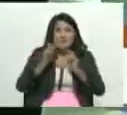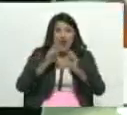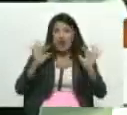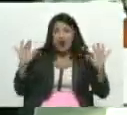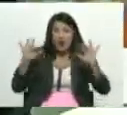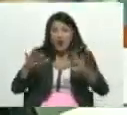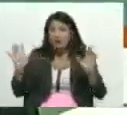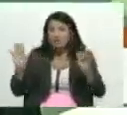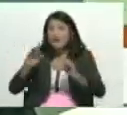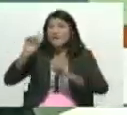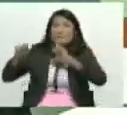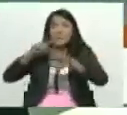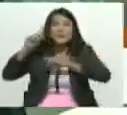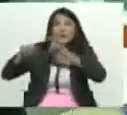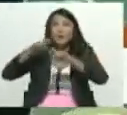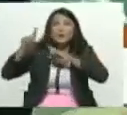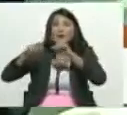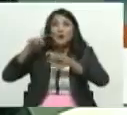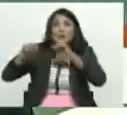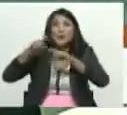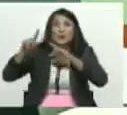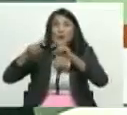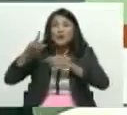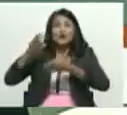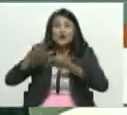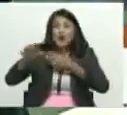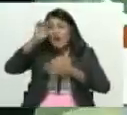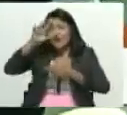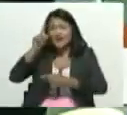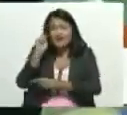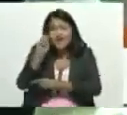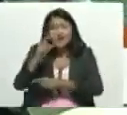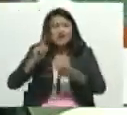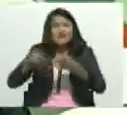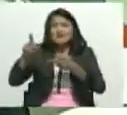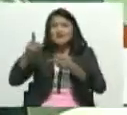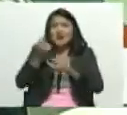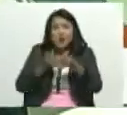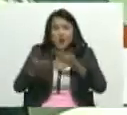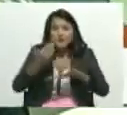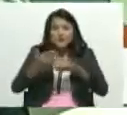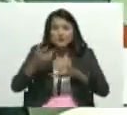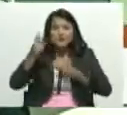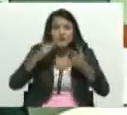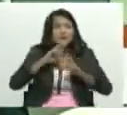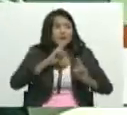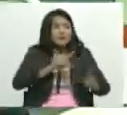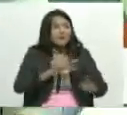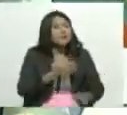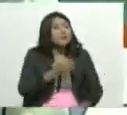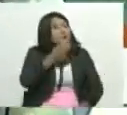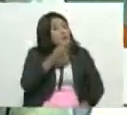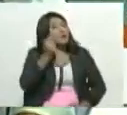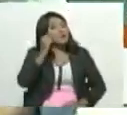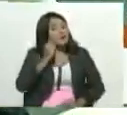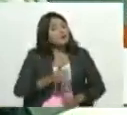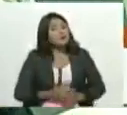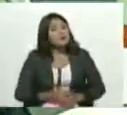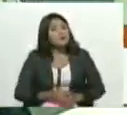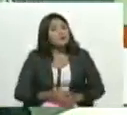querían saber de las refinerías de la economía echaba le dice buenos días